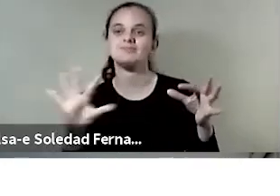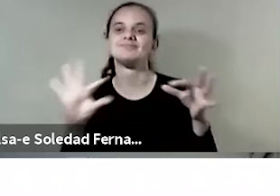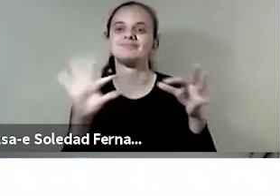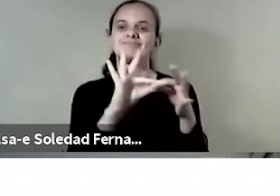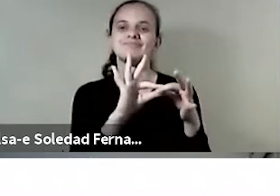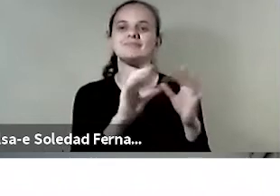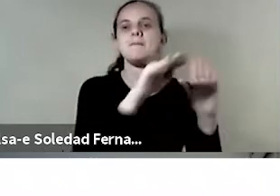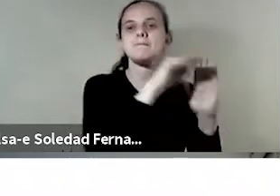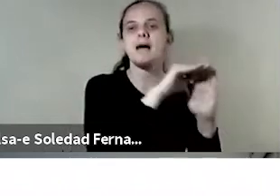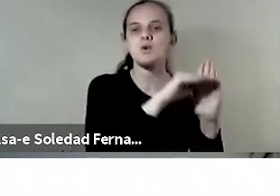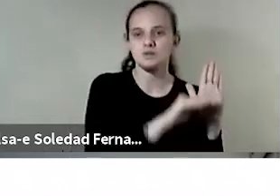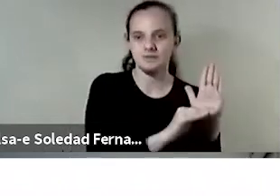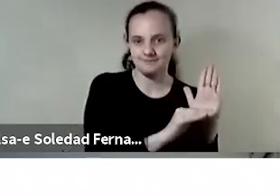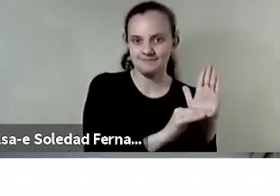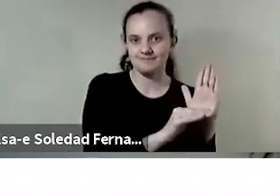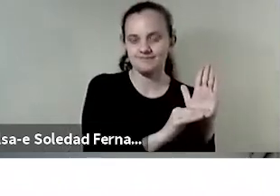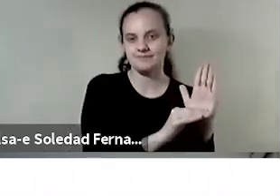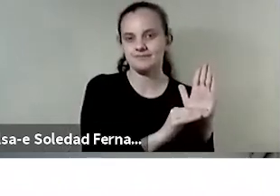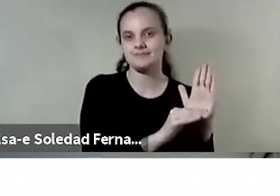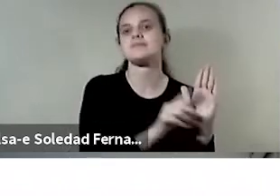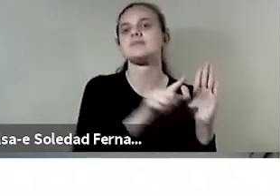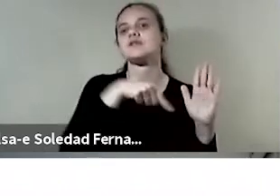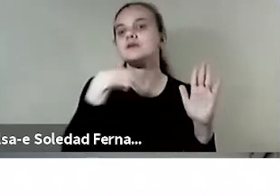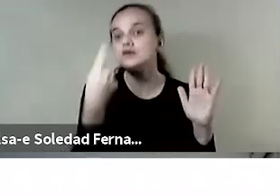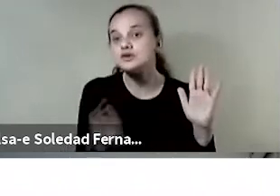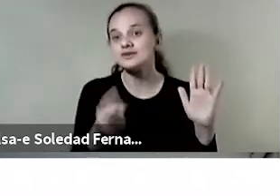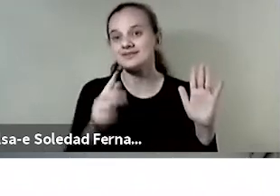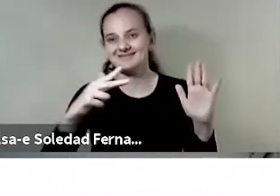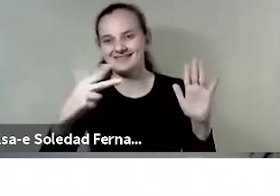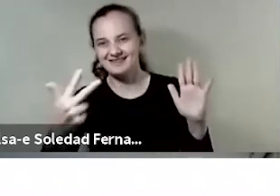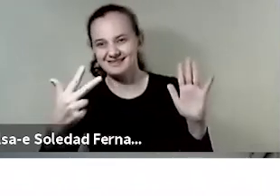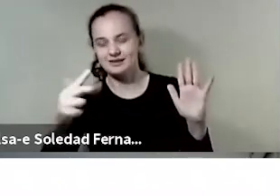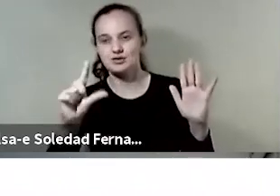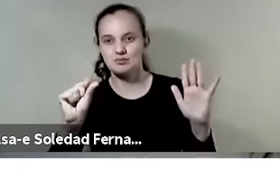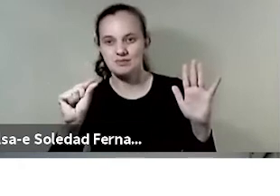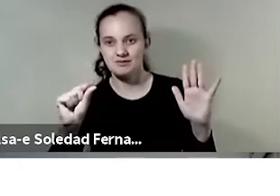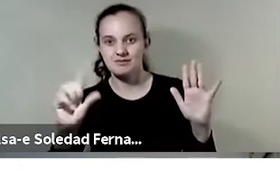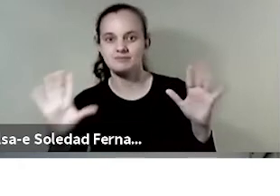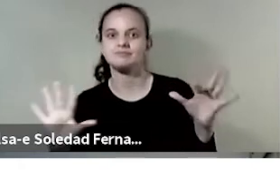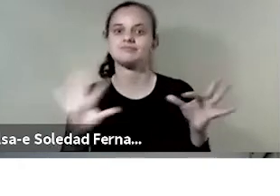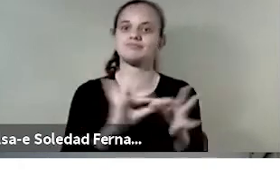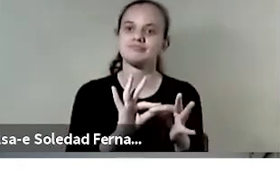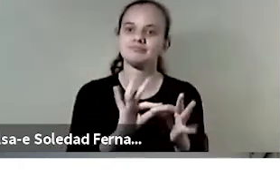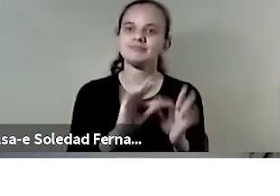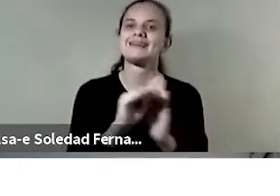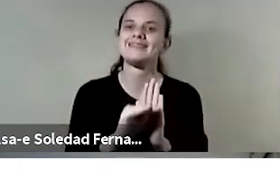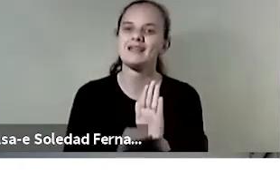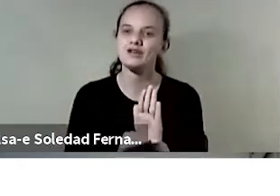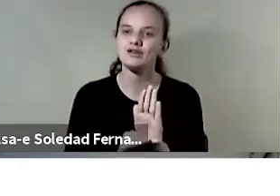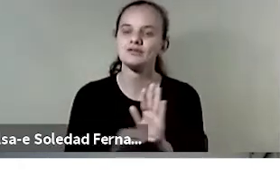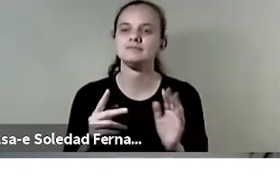El segundo número va a ser la pauta. Entonces, 1.1 es la pauta. Por ejemplo, texto